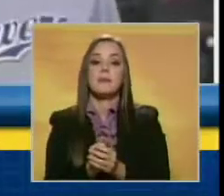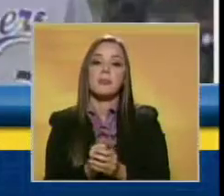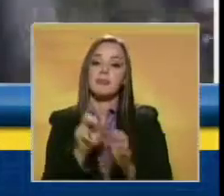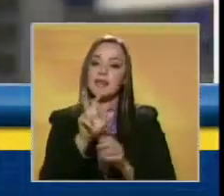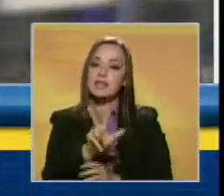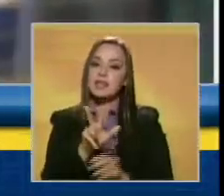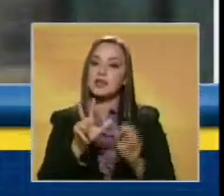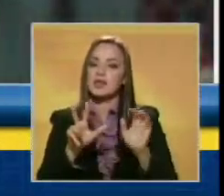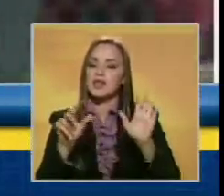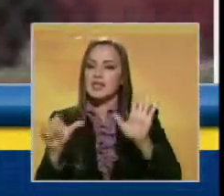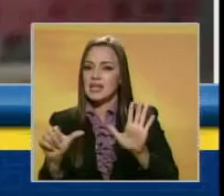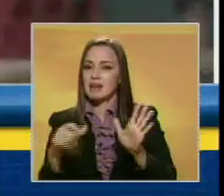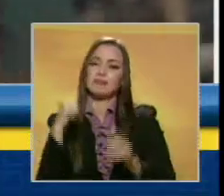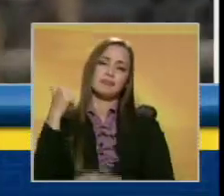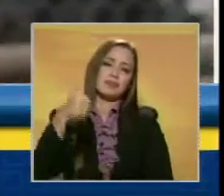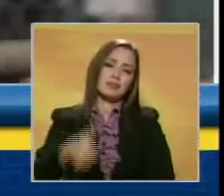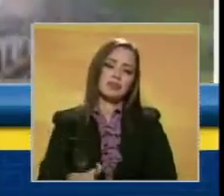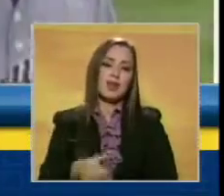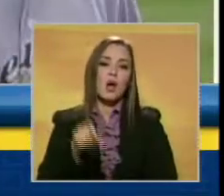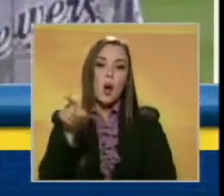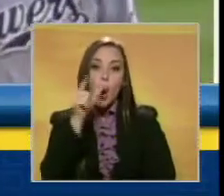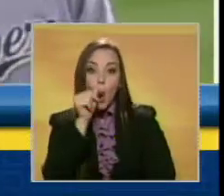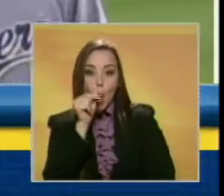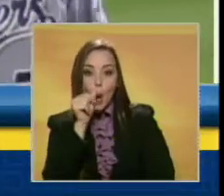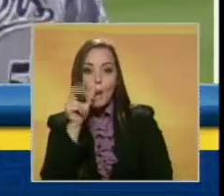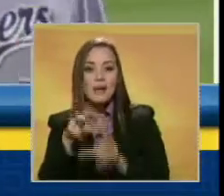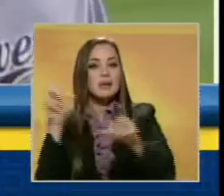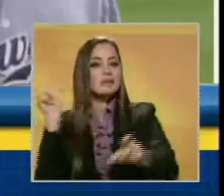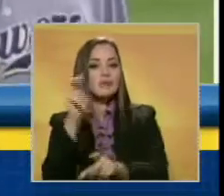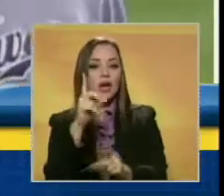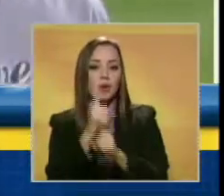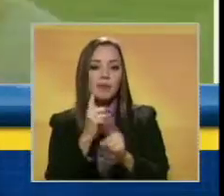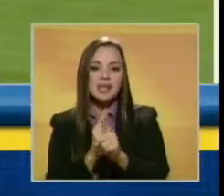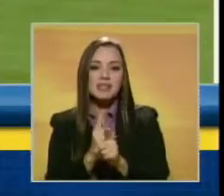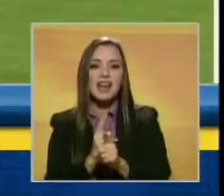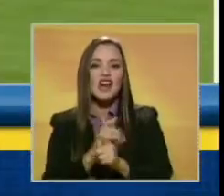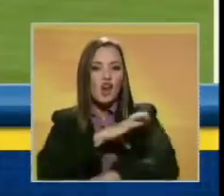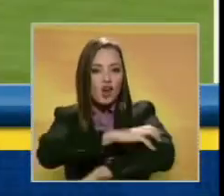vida en el triunfo de los Cerveceros de Milwaukee ante los Tigres de Detroit, una victoria de